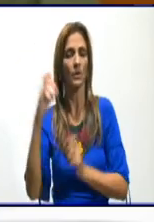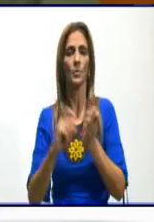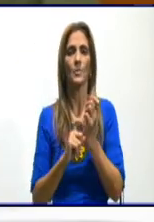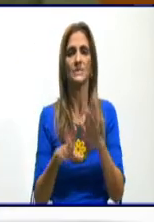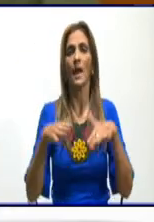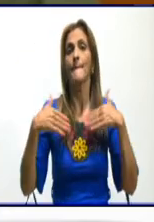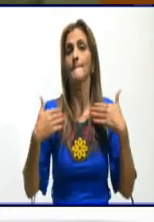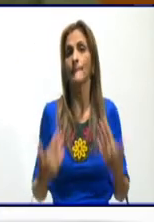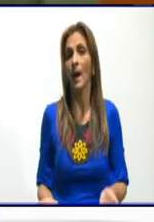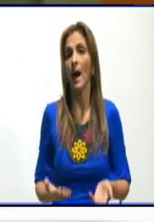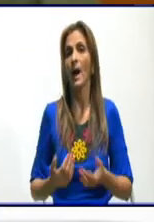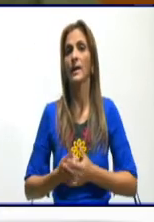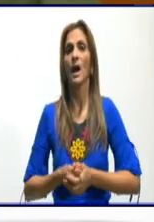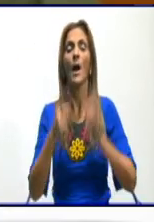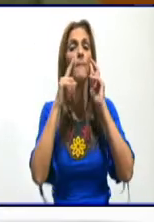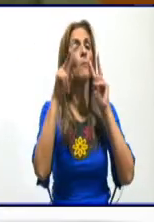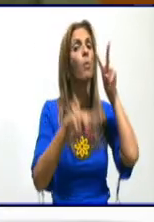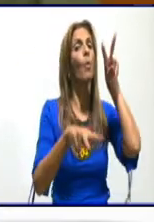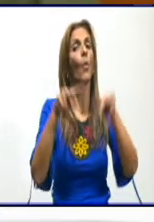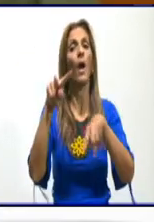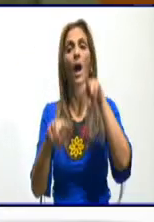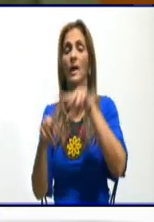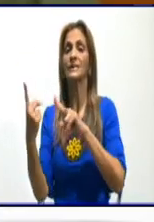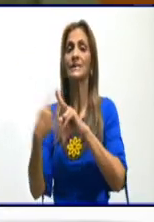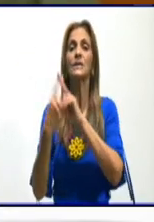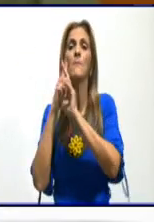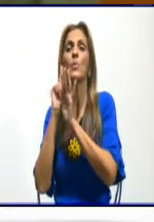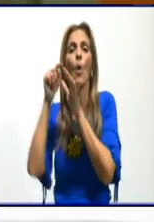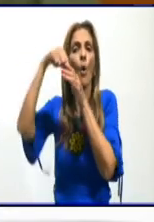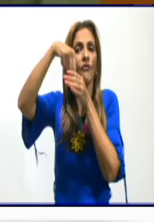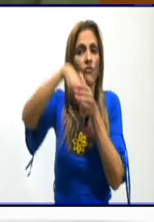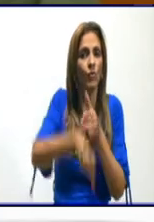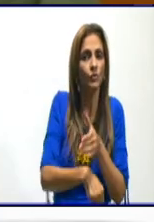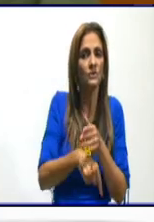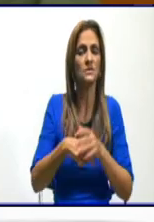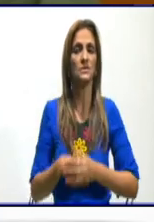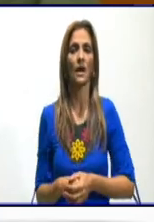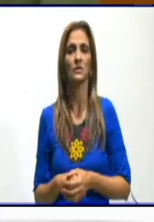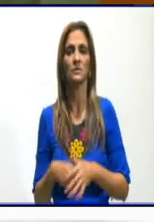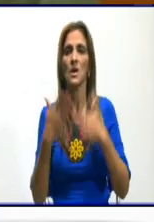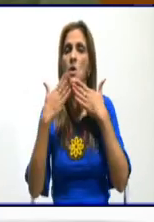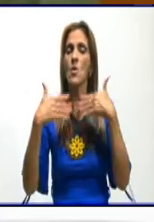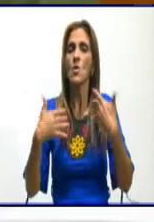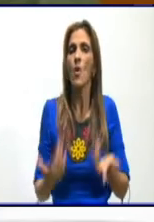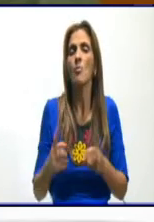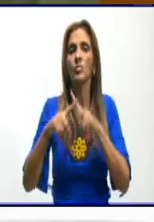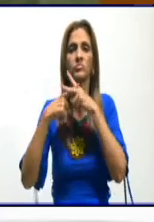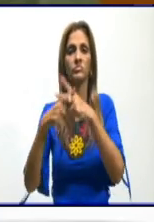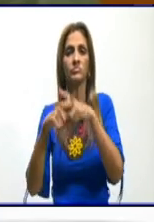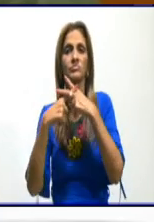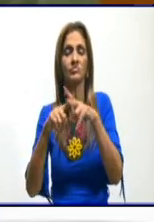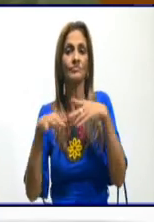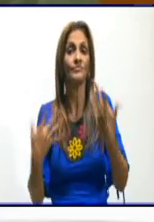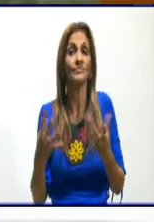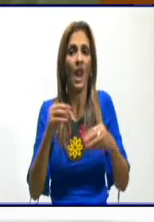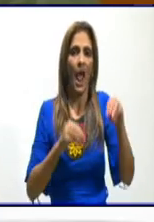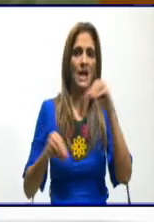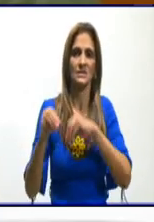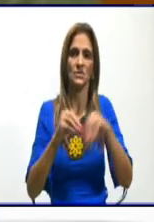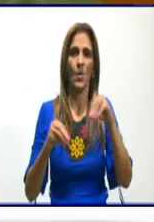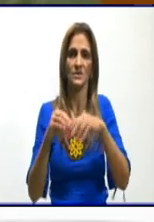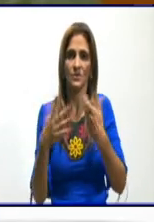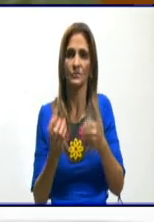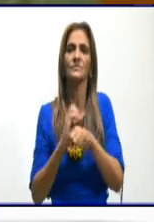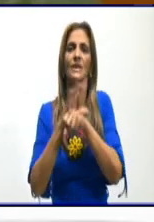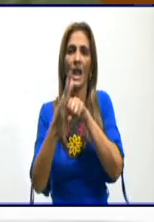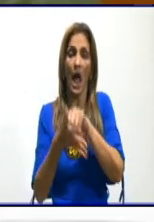para buscar y profundizar en cómo solucionar las fisuras que existen en el enfrentamiento de la cob y